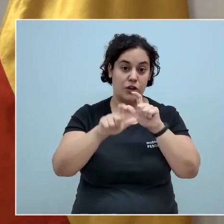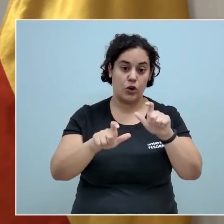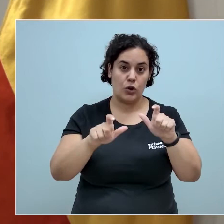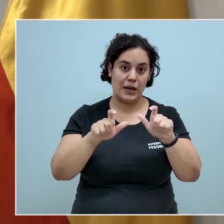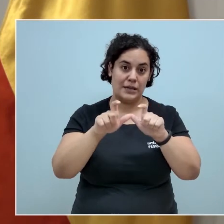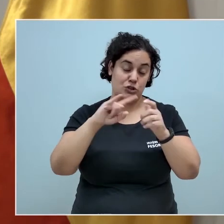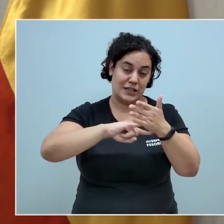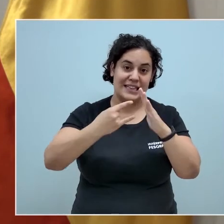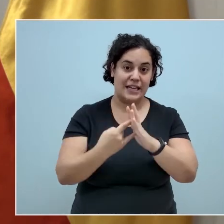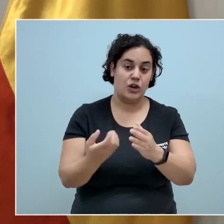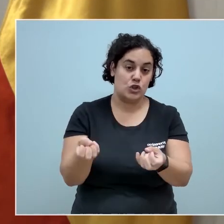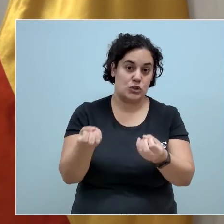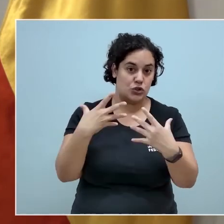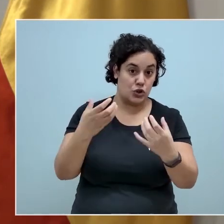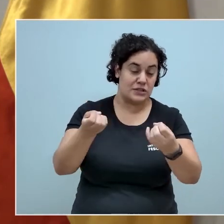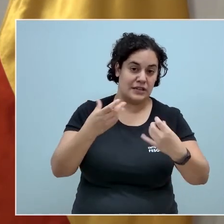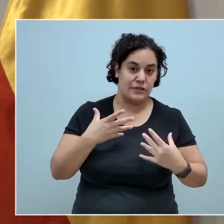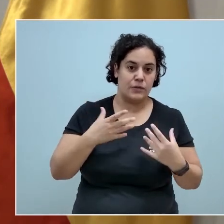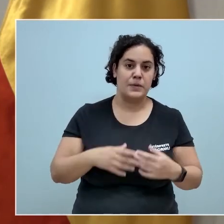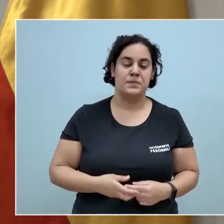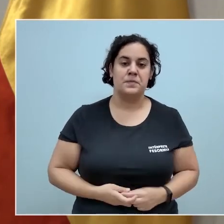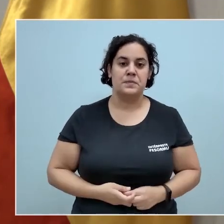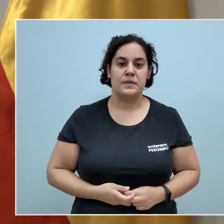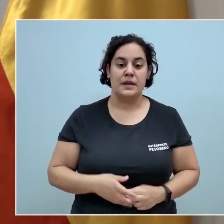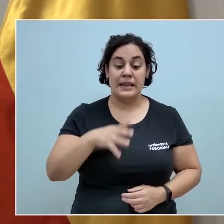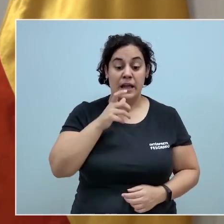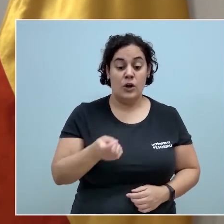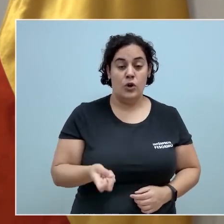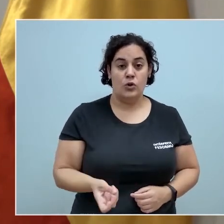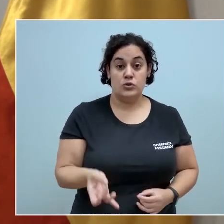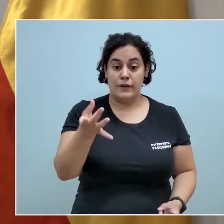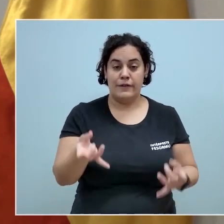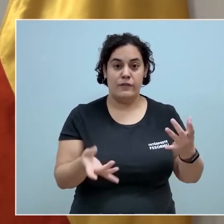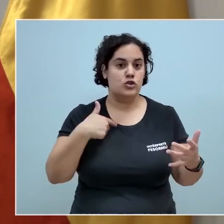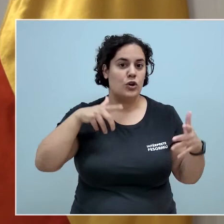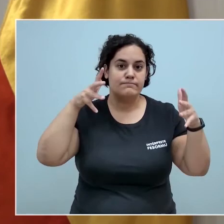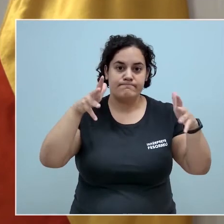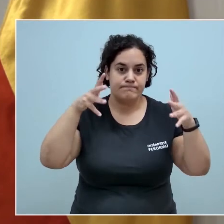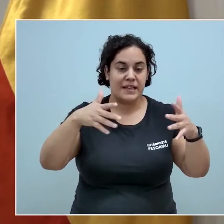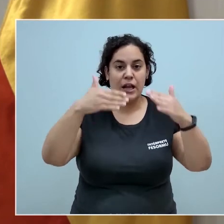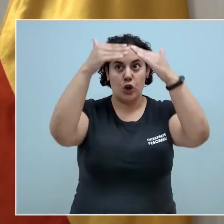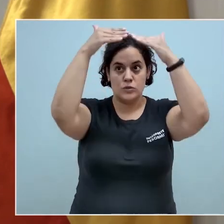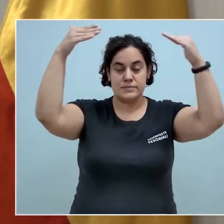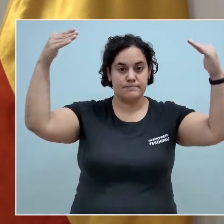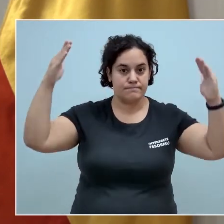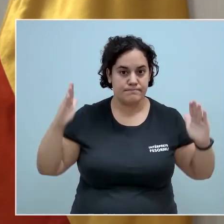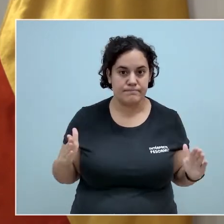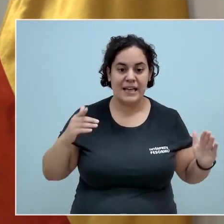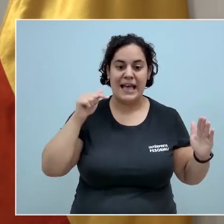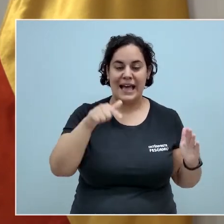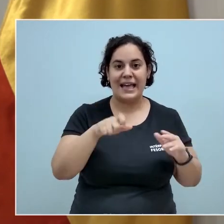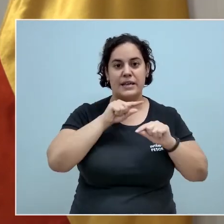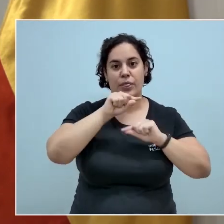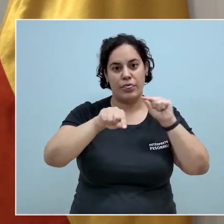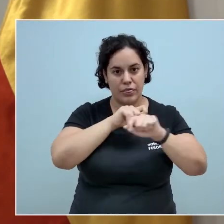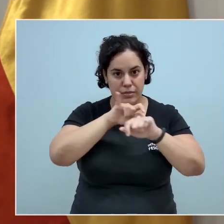técnicos como ahora mismo origen, en principio, de los focos que estamos viendo, que son aglomeraciones, que son sitios cerrados en los que el contagio se